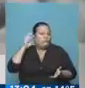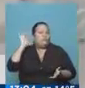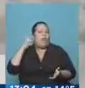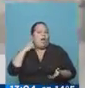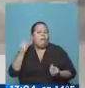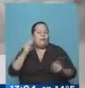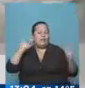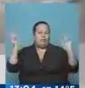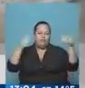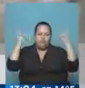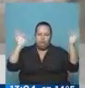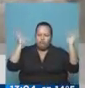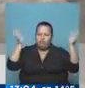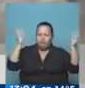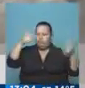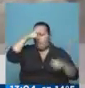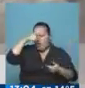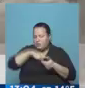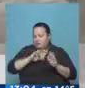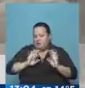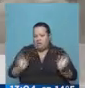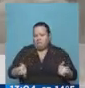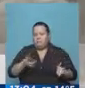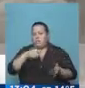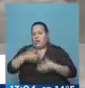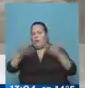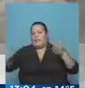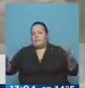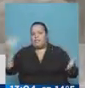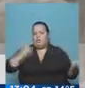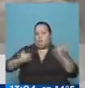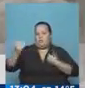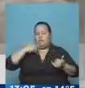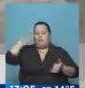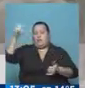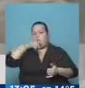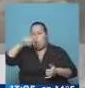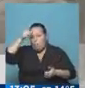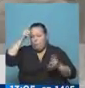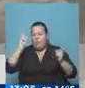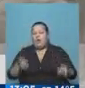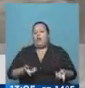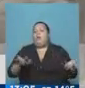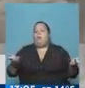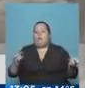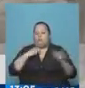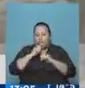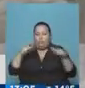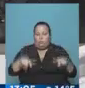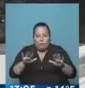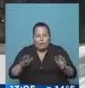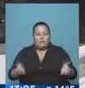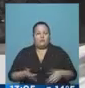las sirenas cuando se van en la policía y los vecinos que llaman a los bomberos y en donde con este